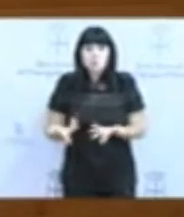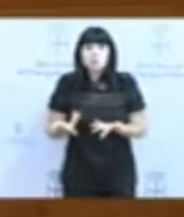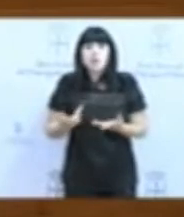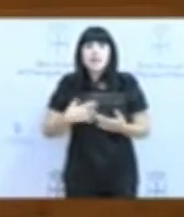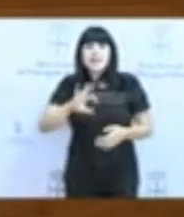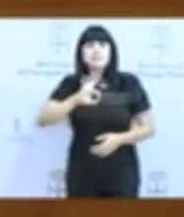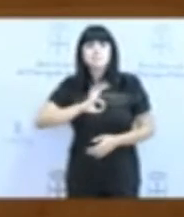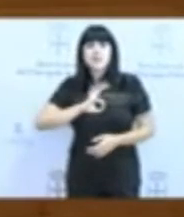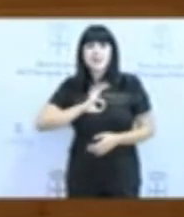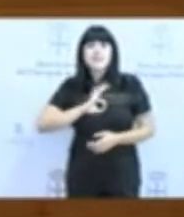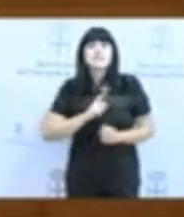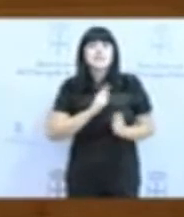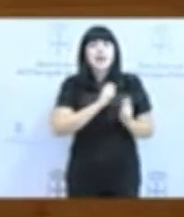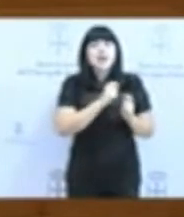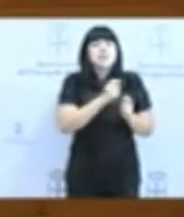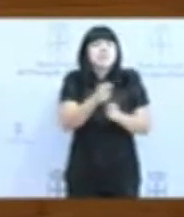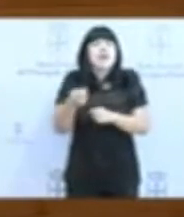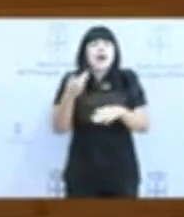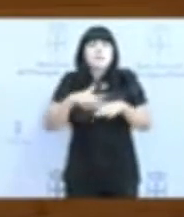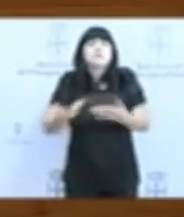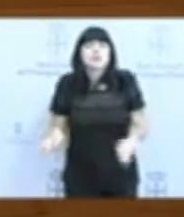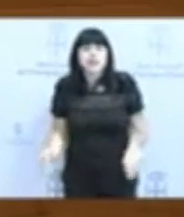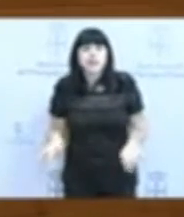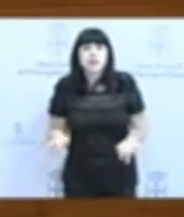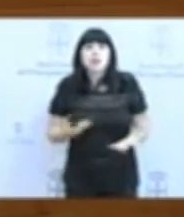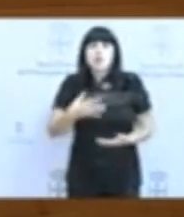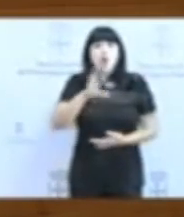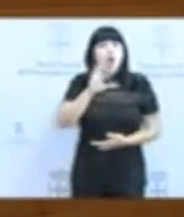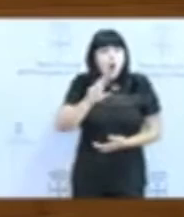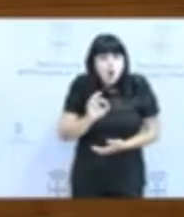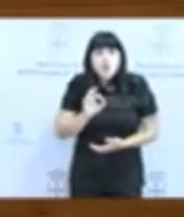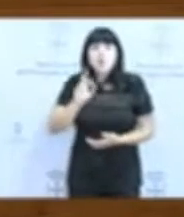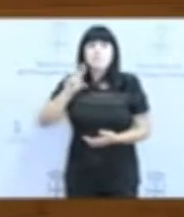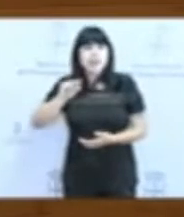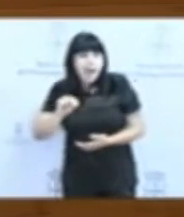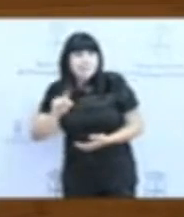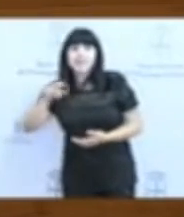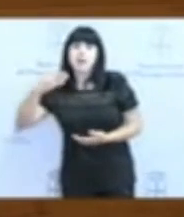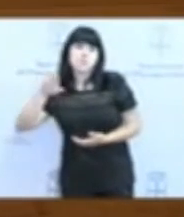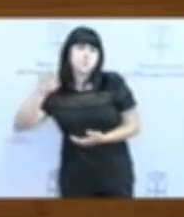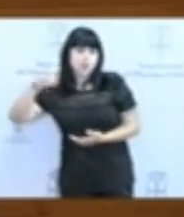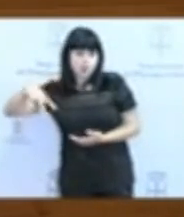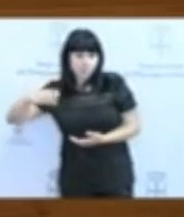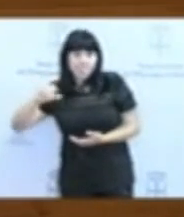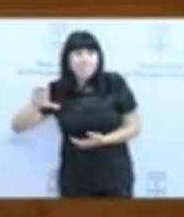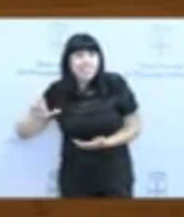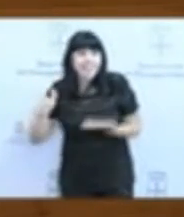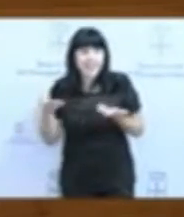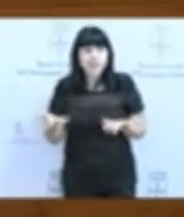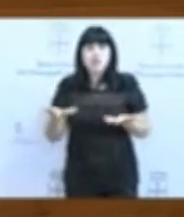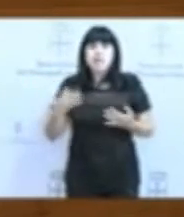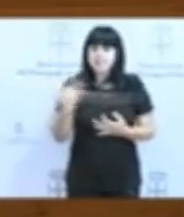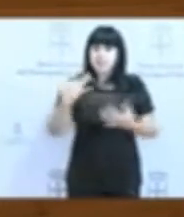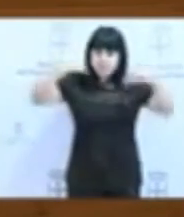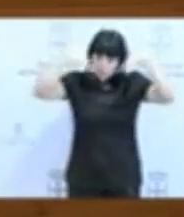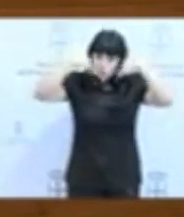claro. Oro, plata, bronce, hay que sudar la camiseta, no es suficiente, pero es importante, y seas hombre o mujer, juegues